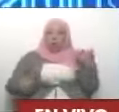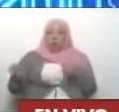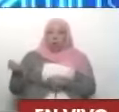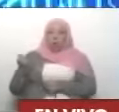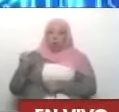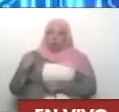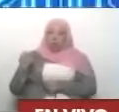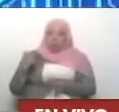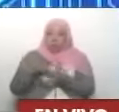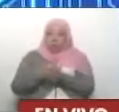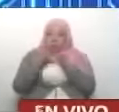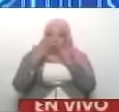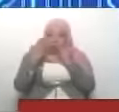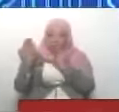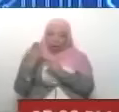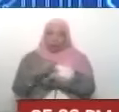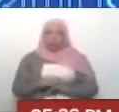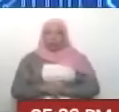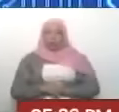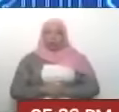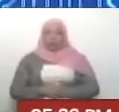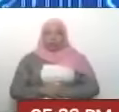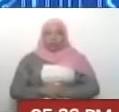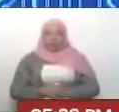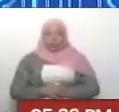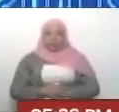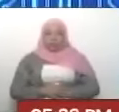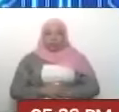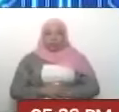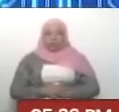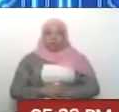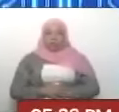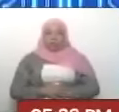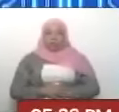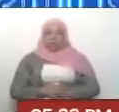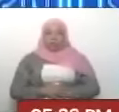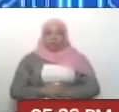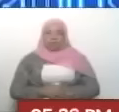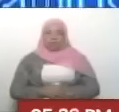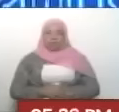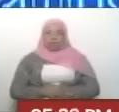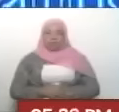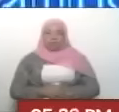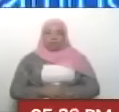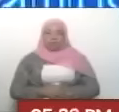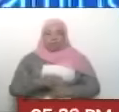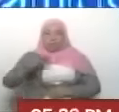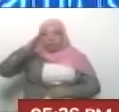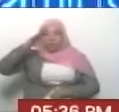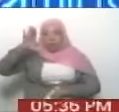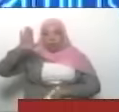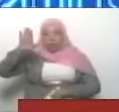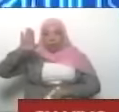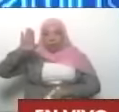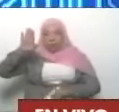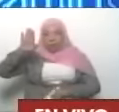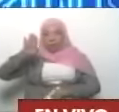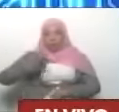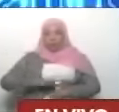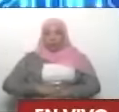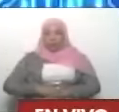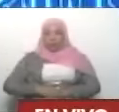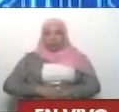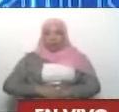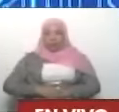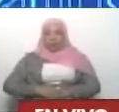para juramentarlo. Ah, bueno, vamos a hacerlo. Ah, vamos a juramentarlo, pues. los